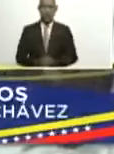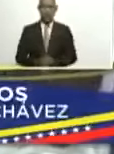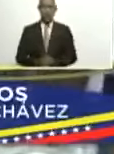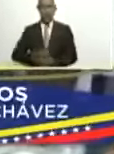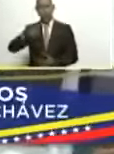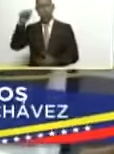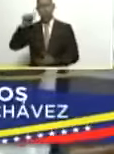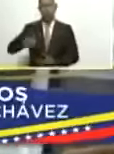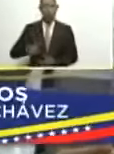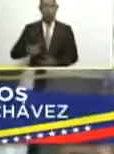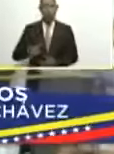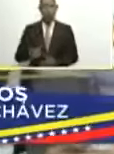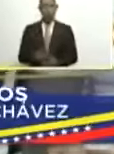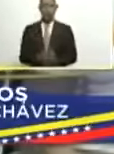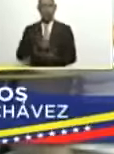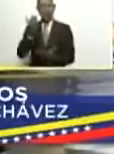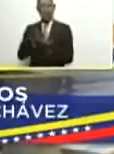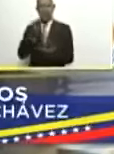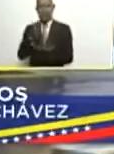Hoy más que nunca libre.